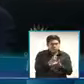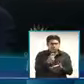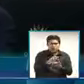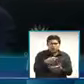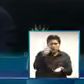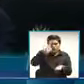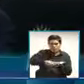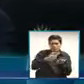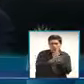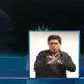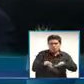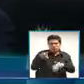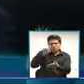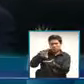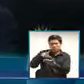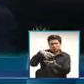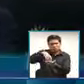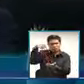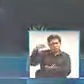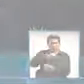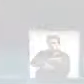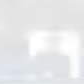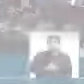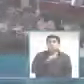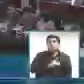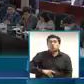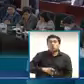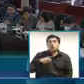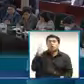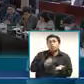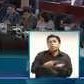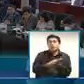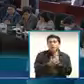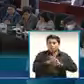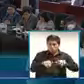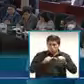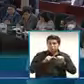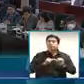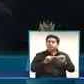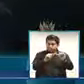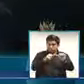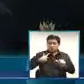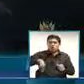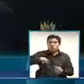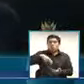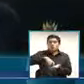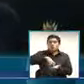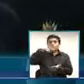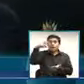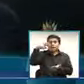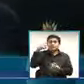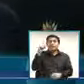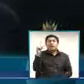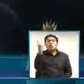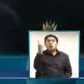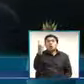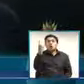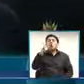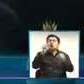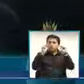la pena de muerte fue abolida en nuestro país y no es cierto la pena de muerte está vigente en nuestro país el único